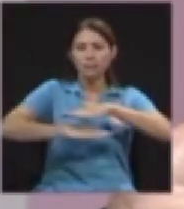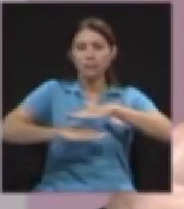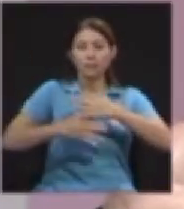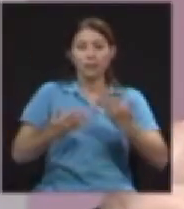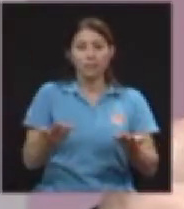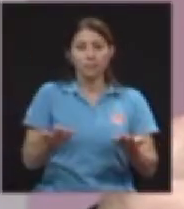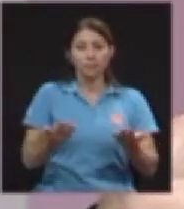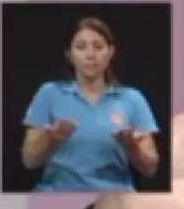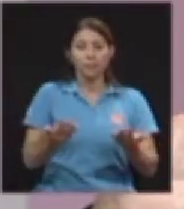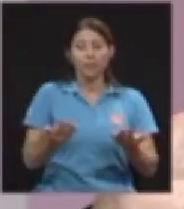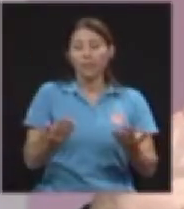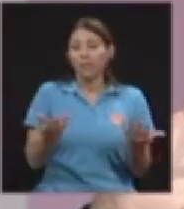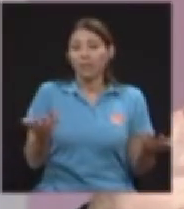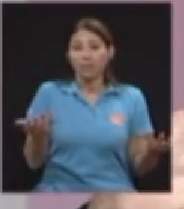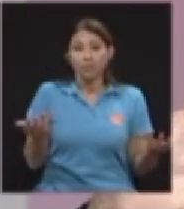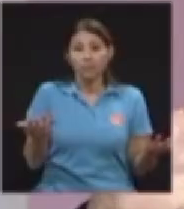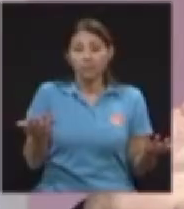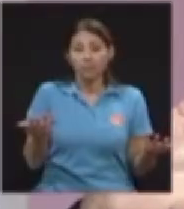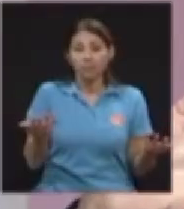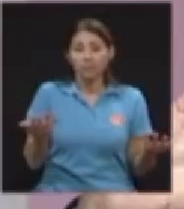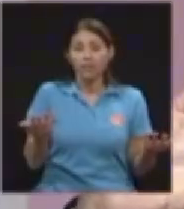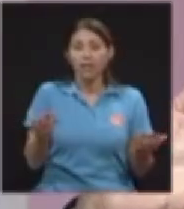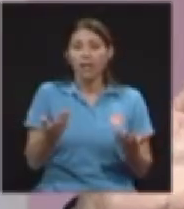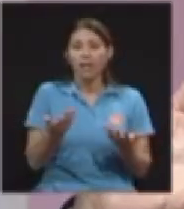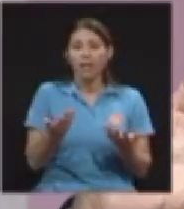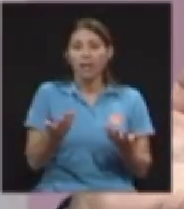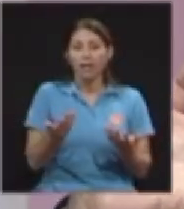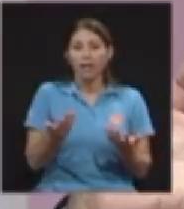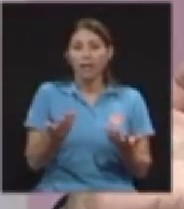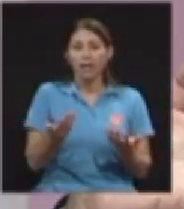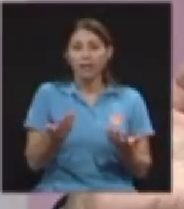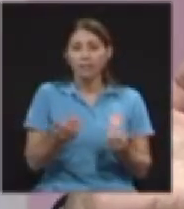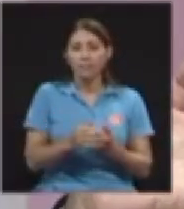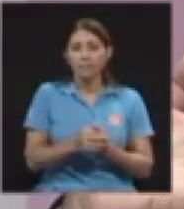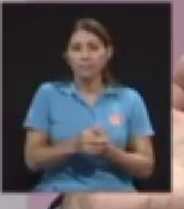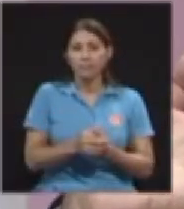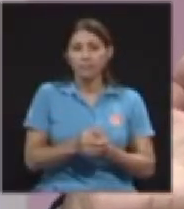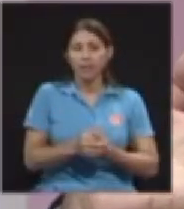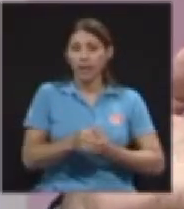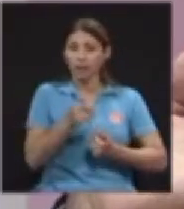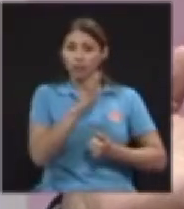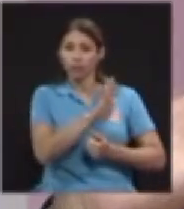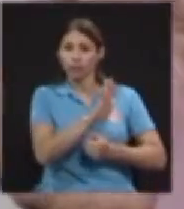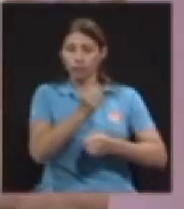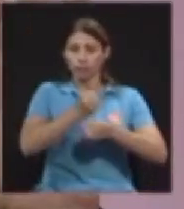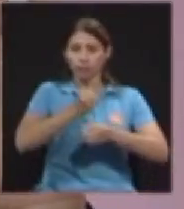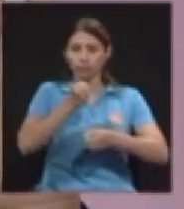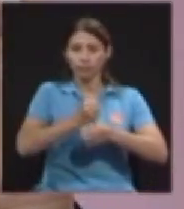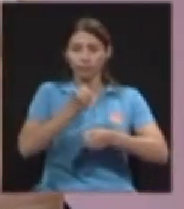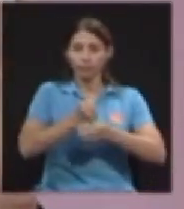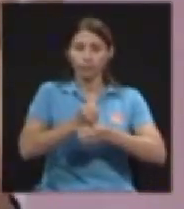mucho las contribuciones de el profesor Tirolé